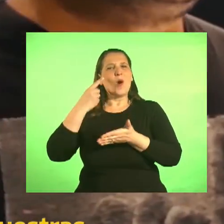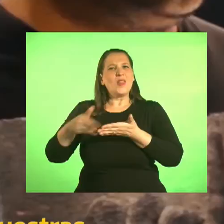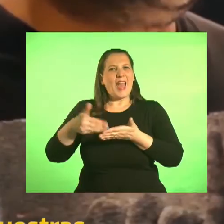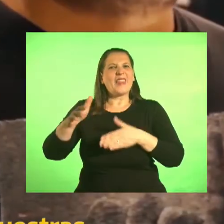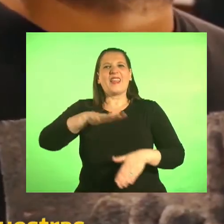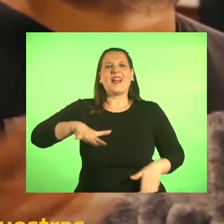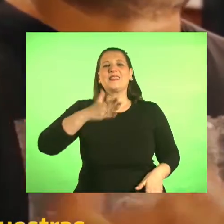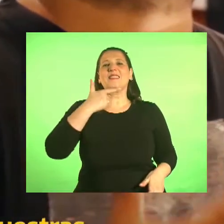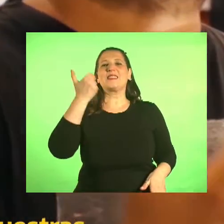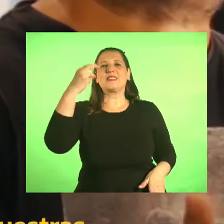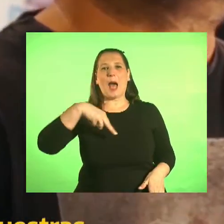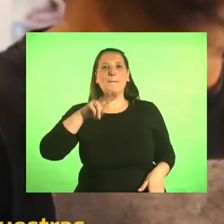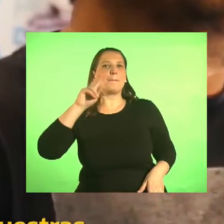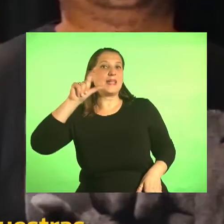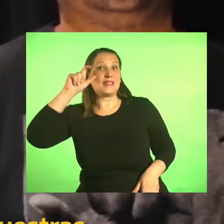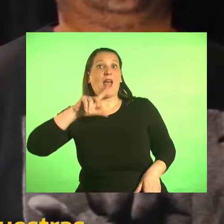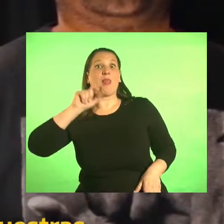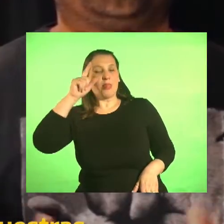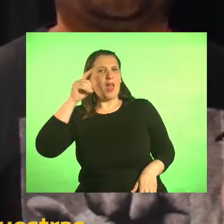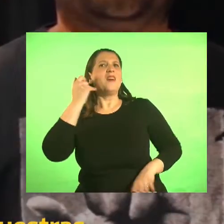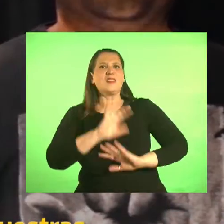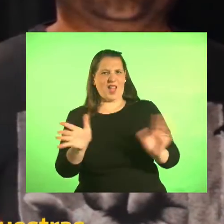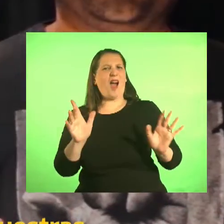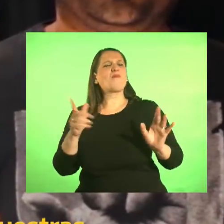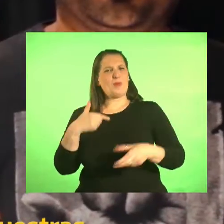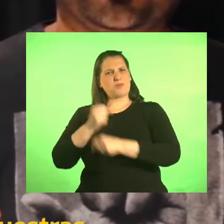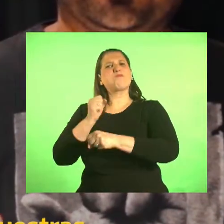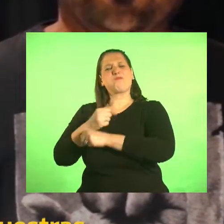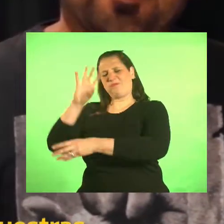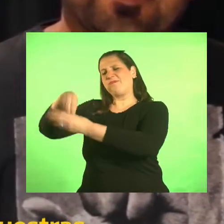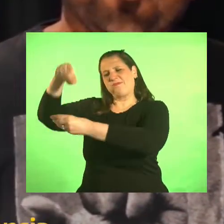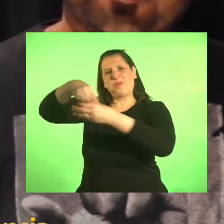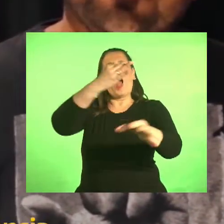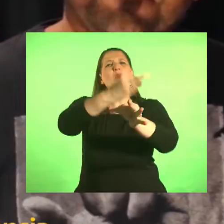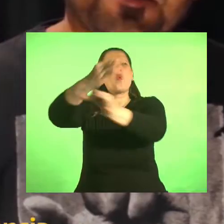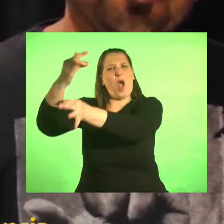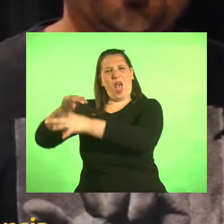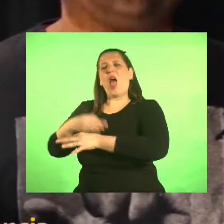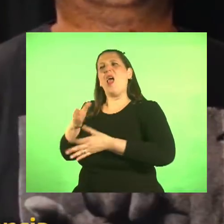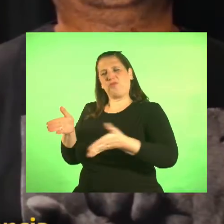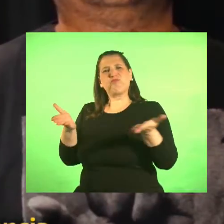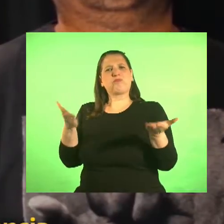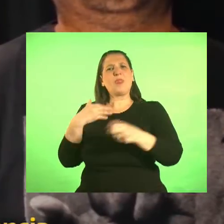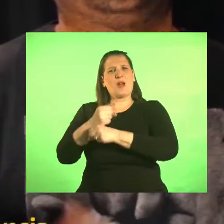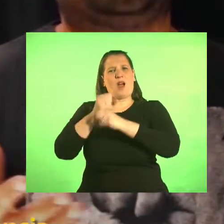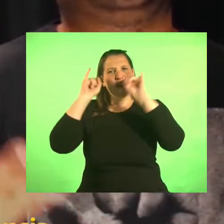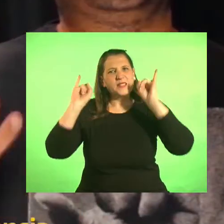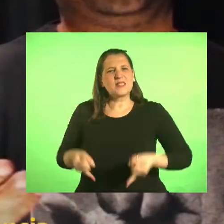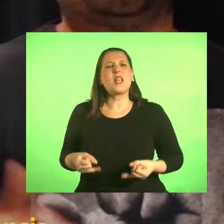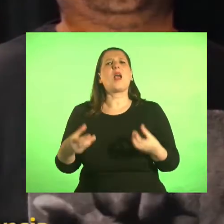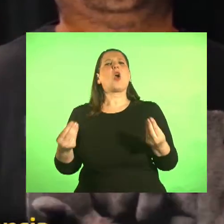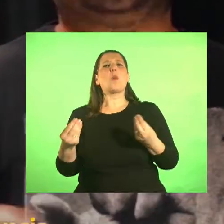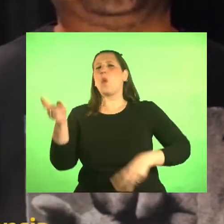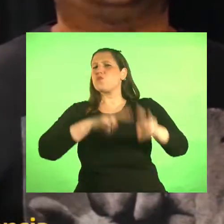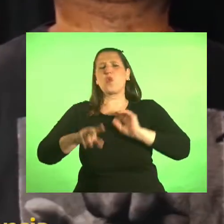vamos a implementar en todas nuestras instituciones educativas para poder trabajar en ponerle fin al flagelo de la violencia y